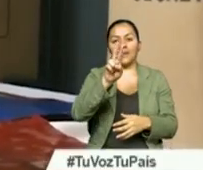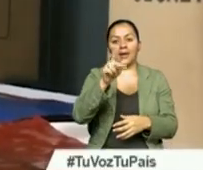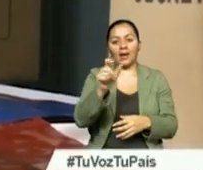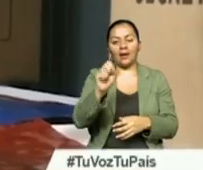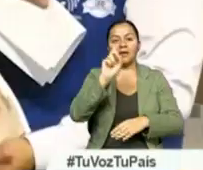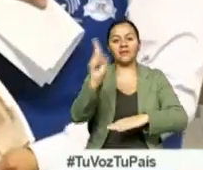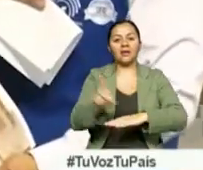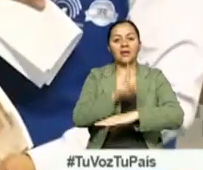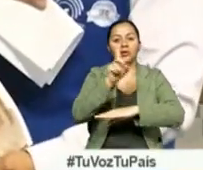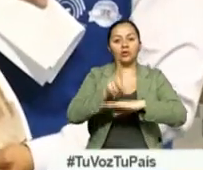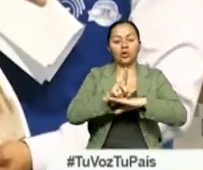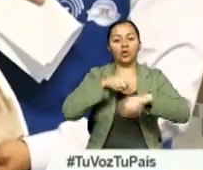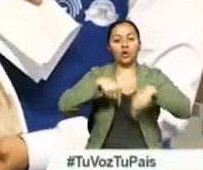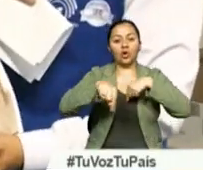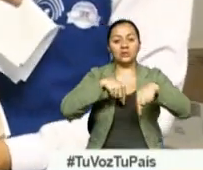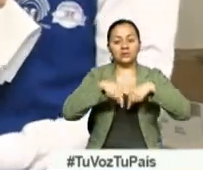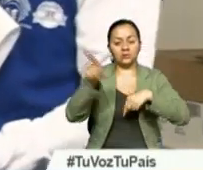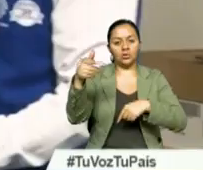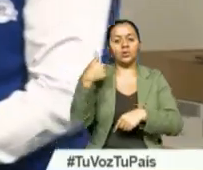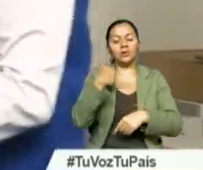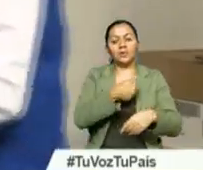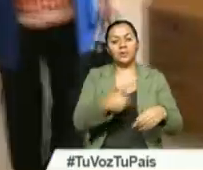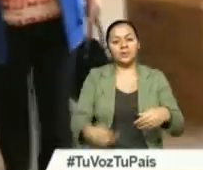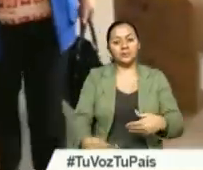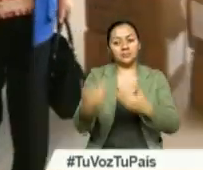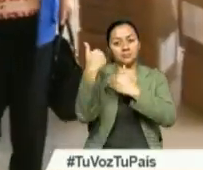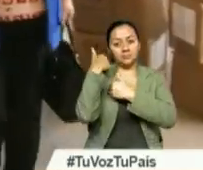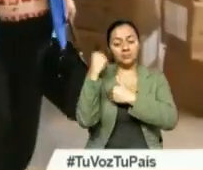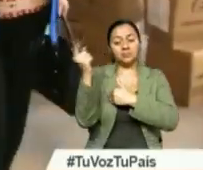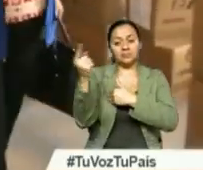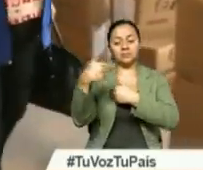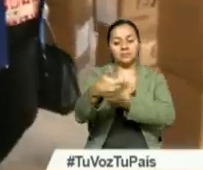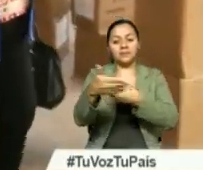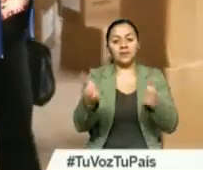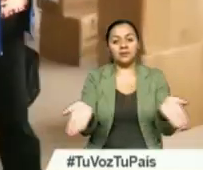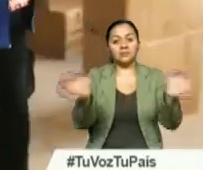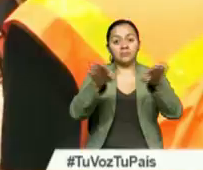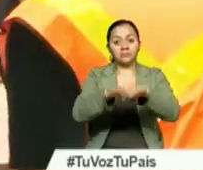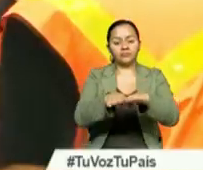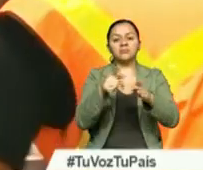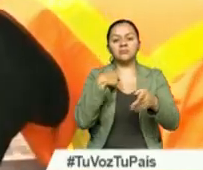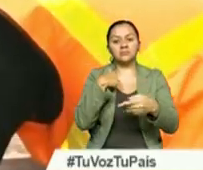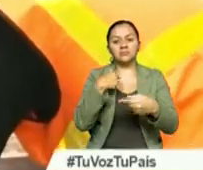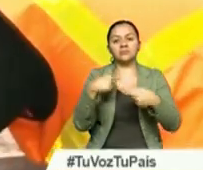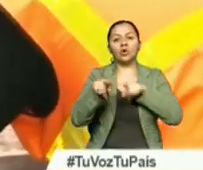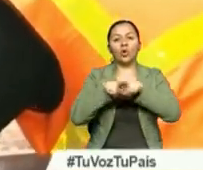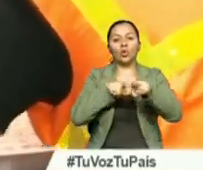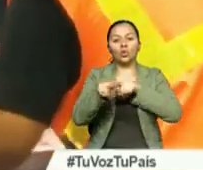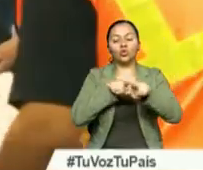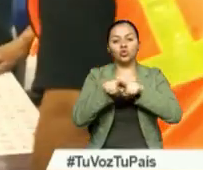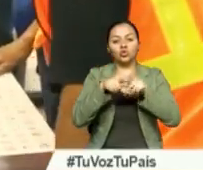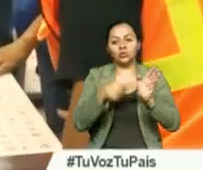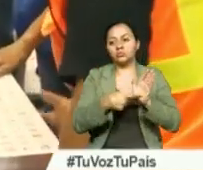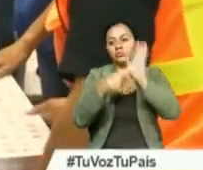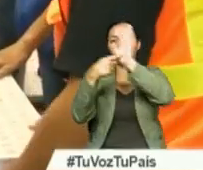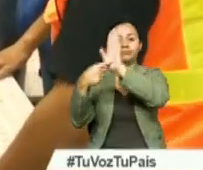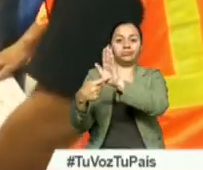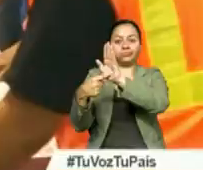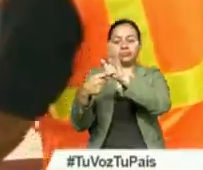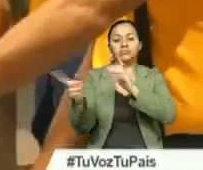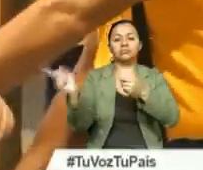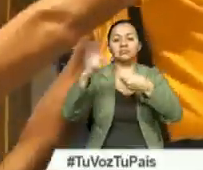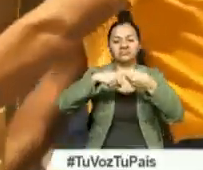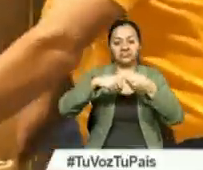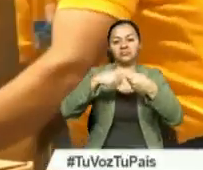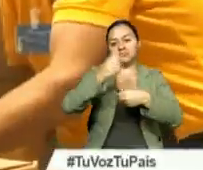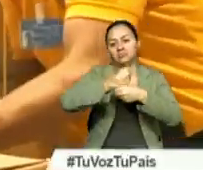y logística, resaltó que la empresa encargada del armado de los paquetes electorales fue adjudicada después de haber participado en un concurso público